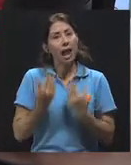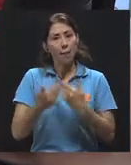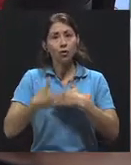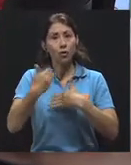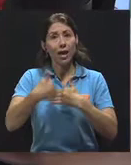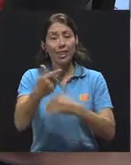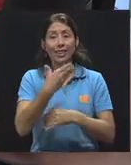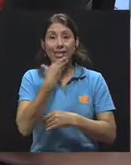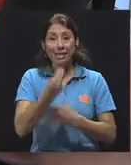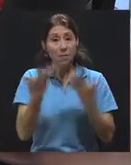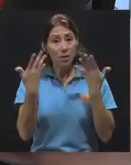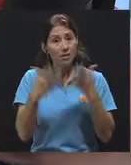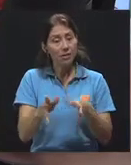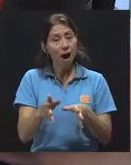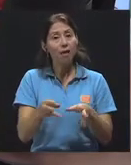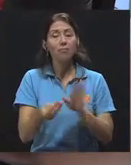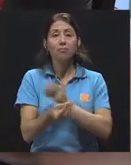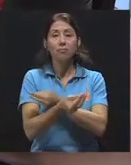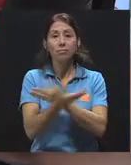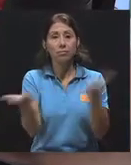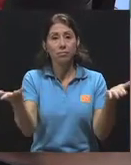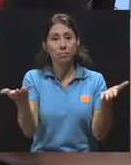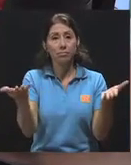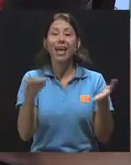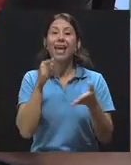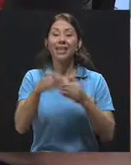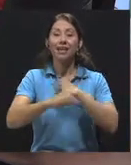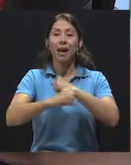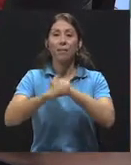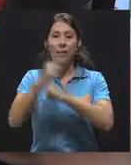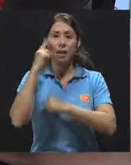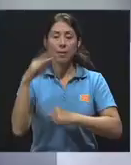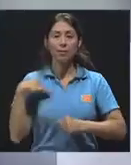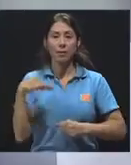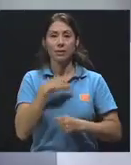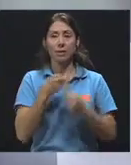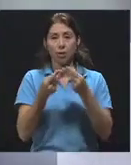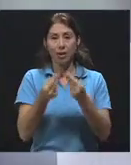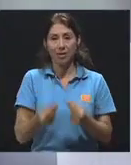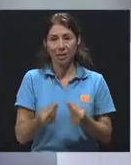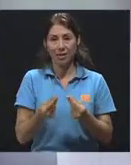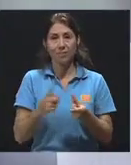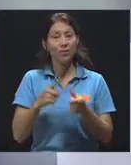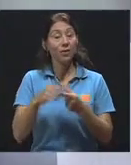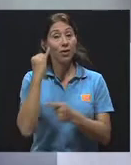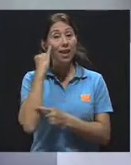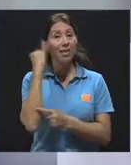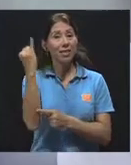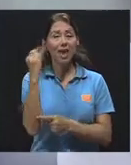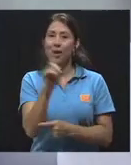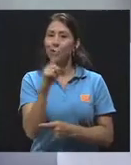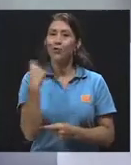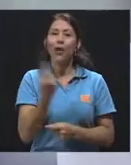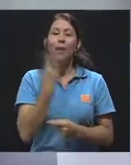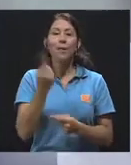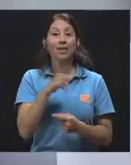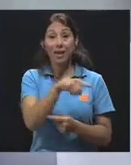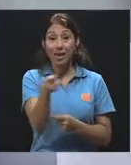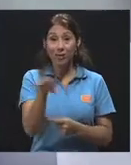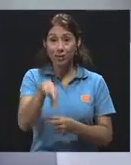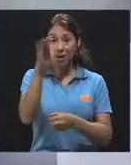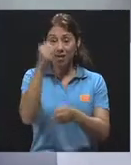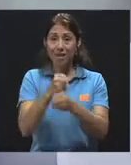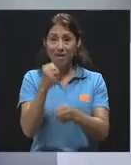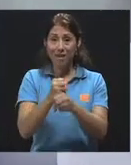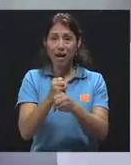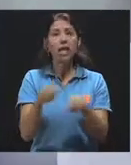que saldrá, esperamos, en diciembre, animada, para el Ministerio de Hacienda. Entonces, la idea es no solo servir de puente